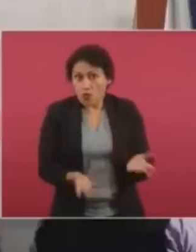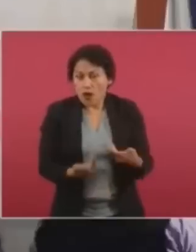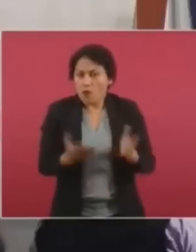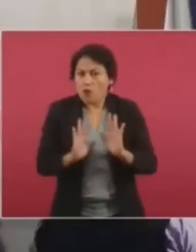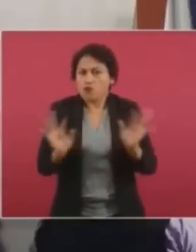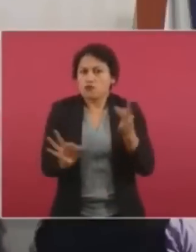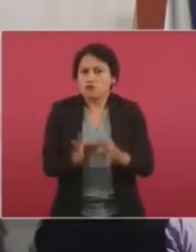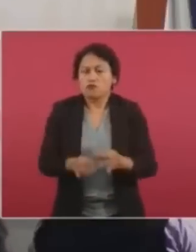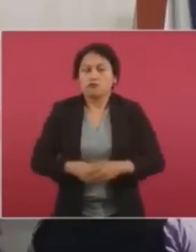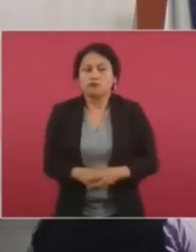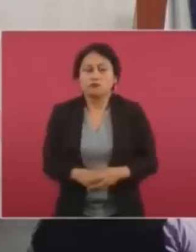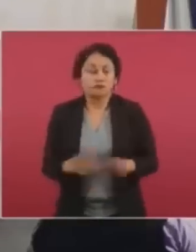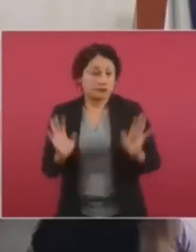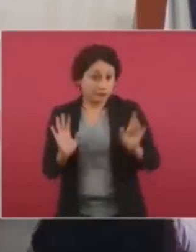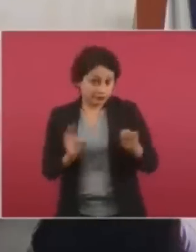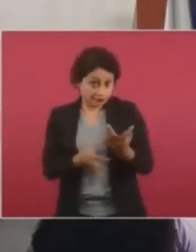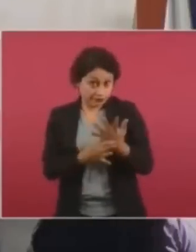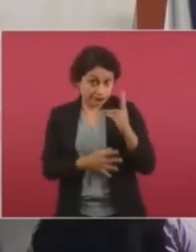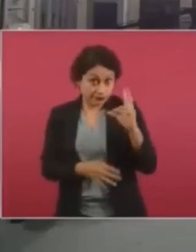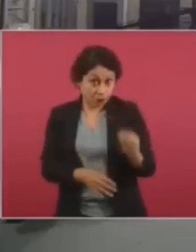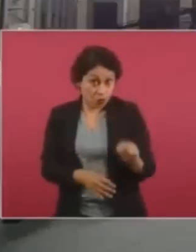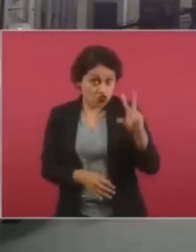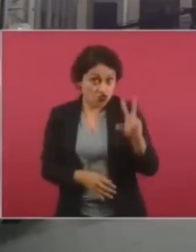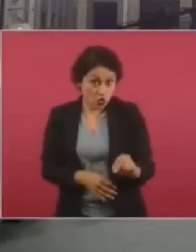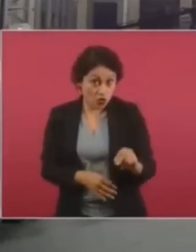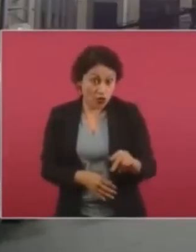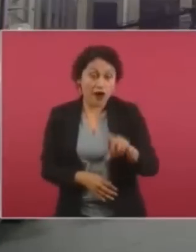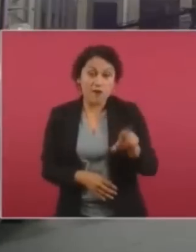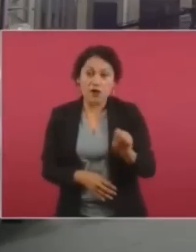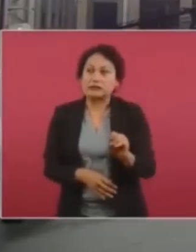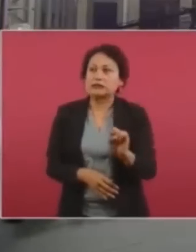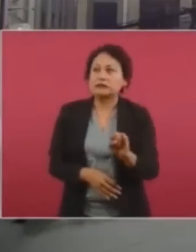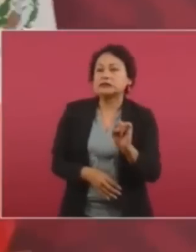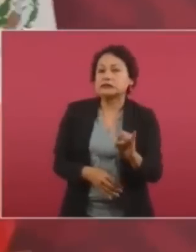Vamos. No. Pues fue sí.